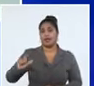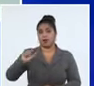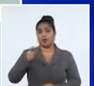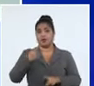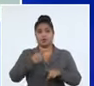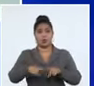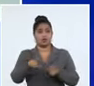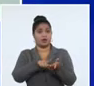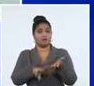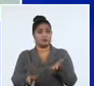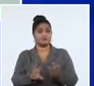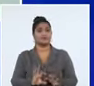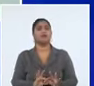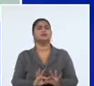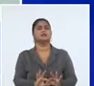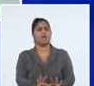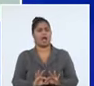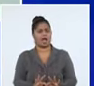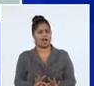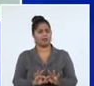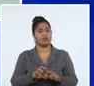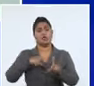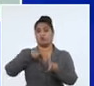su curva baja, pero